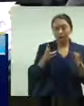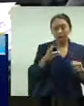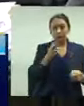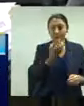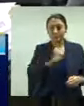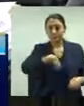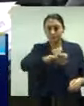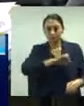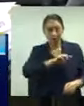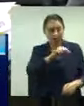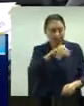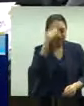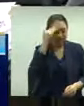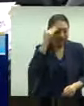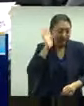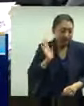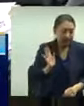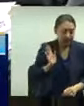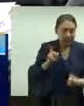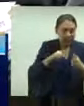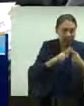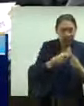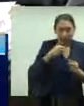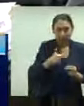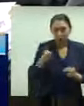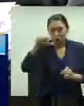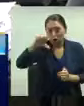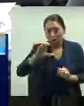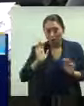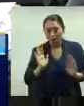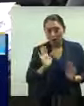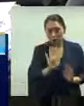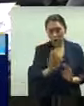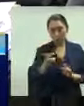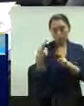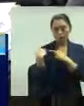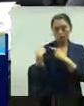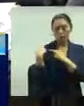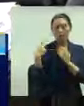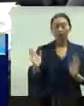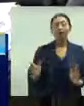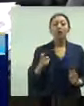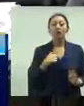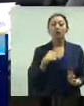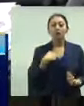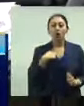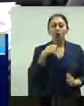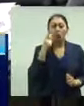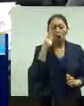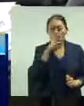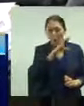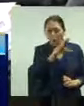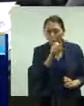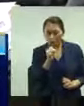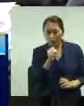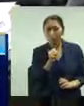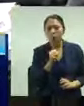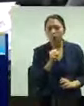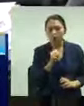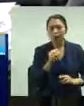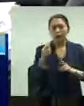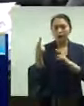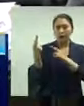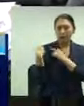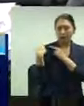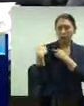pie o con mal pie su gestión. Por lo menos yo he visto los últimos días que se quedó a cargo del ministerio,